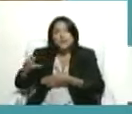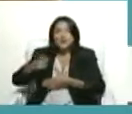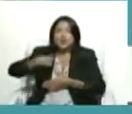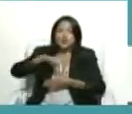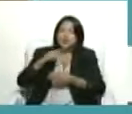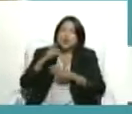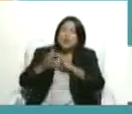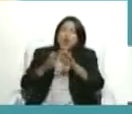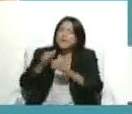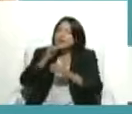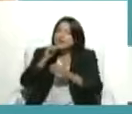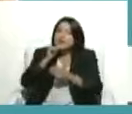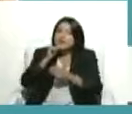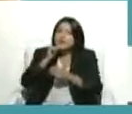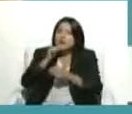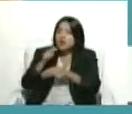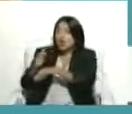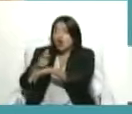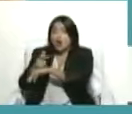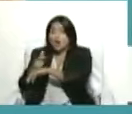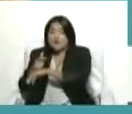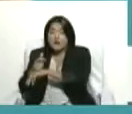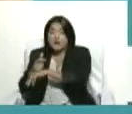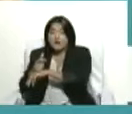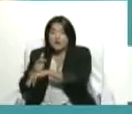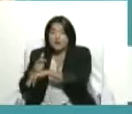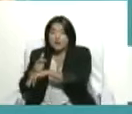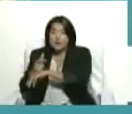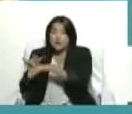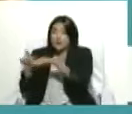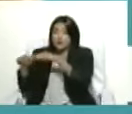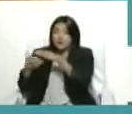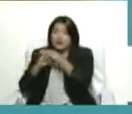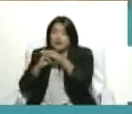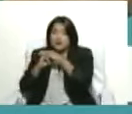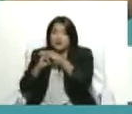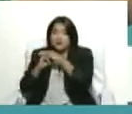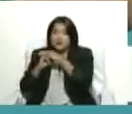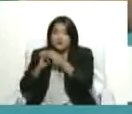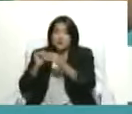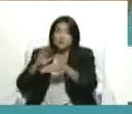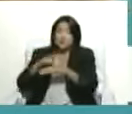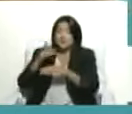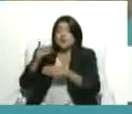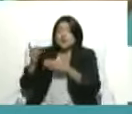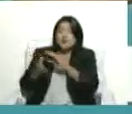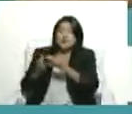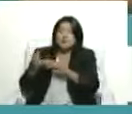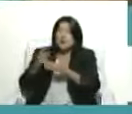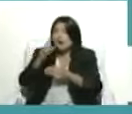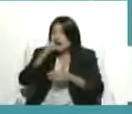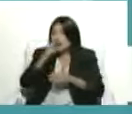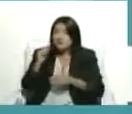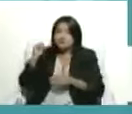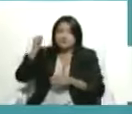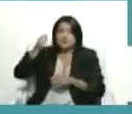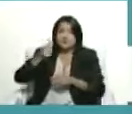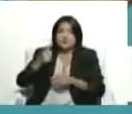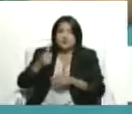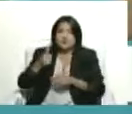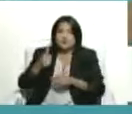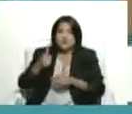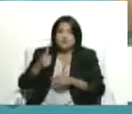ExxonMobil y con el gobierno títere que hoy dirige Guyana. Nosotros hemos tenido durante varios años este conflicto en distintos gobiernos y